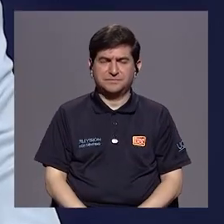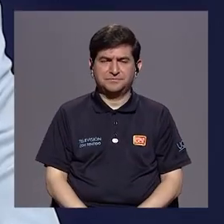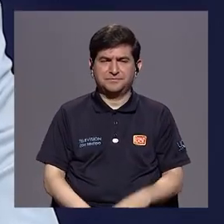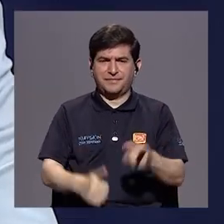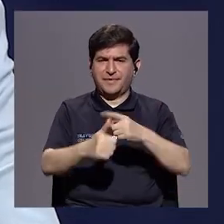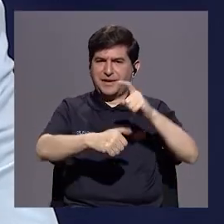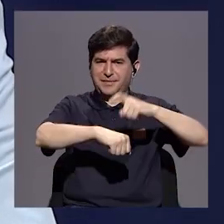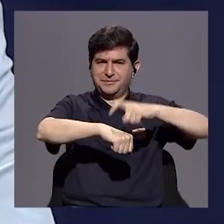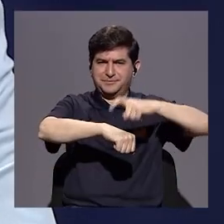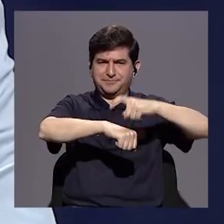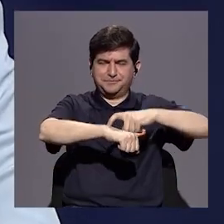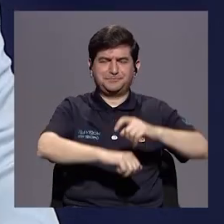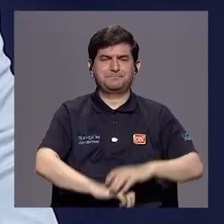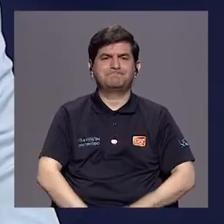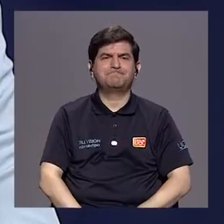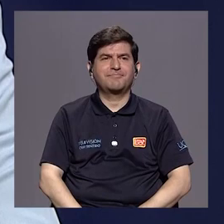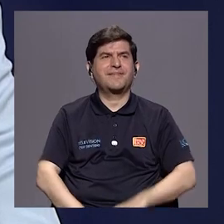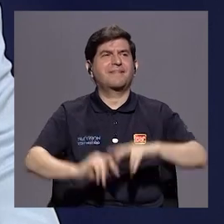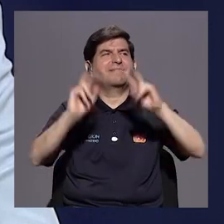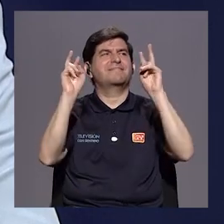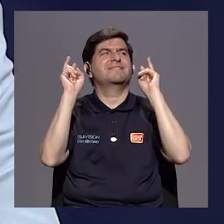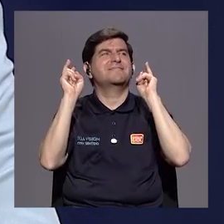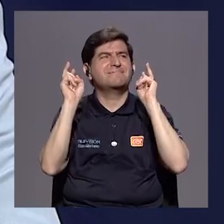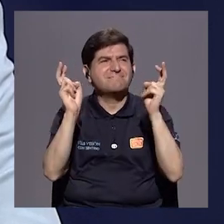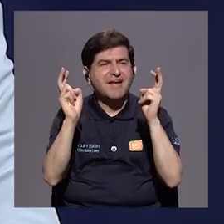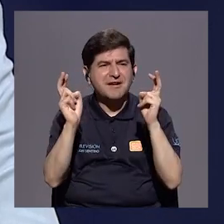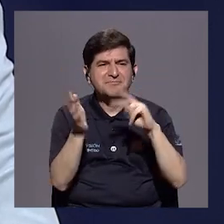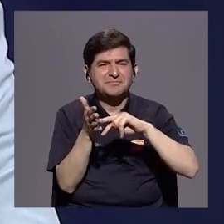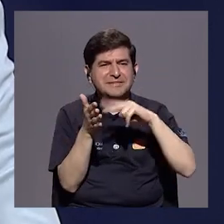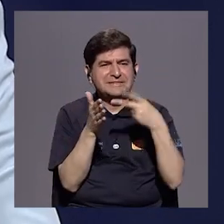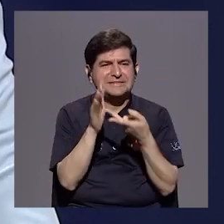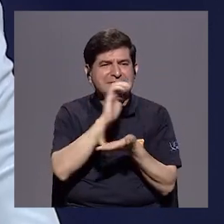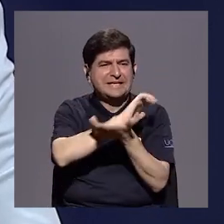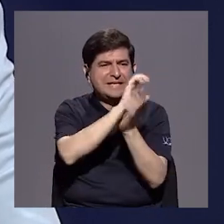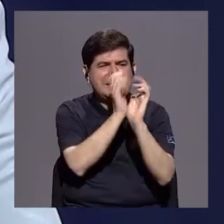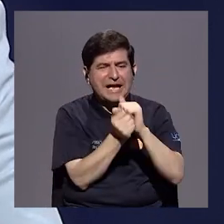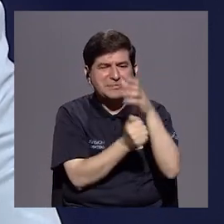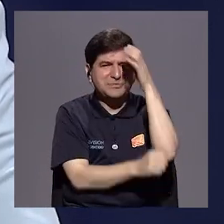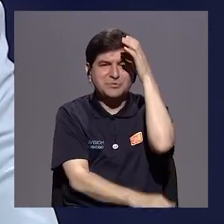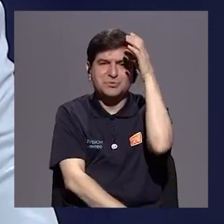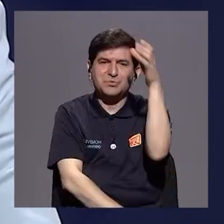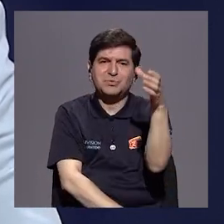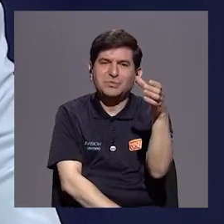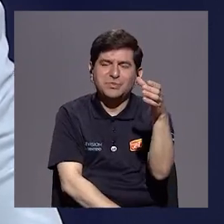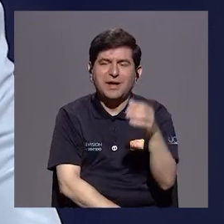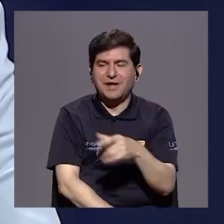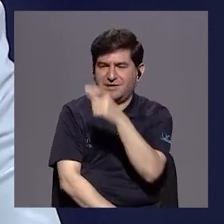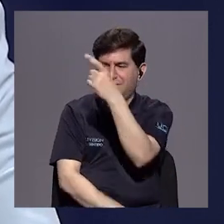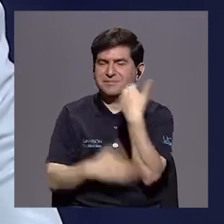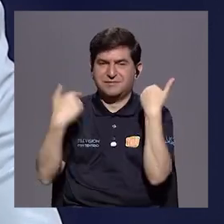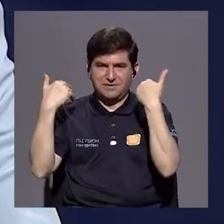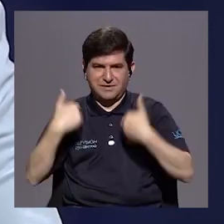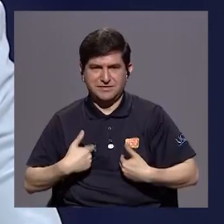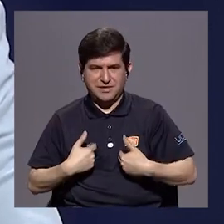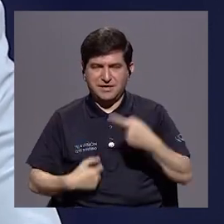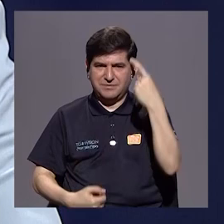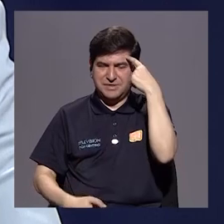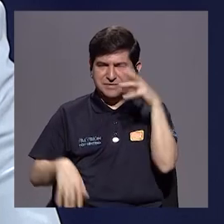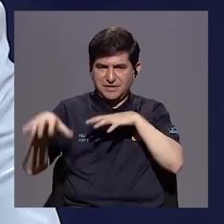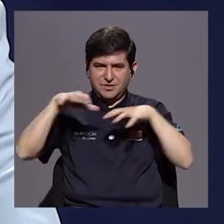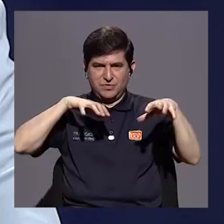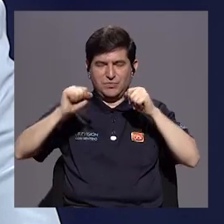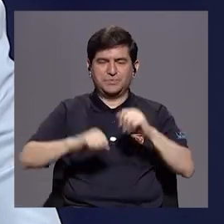en primera instancia el tema pasa por un cambio en la cultura del ser humano hacia la